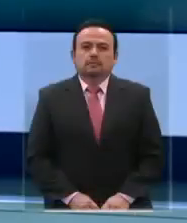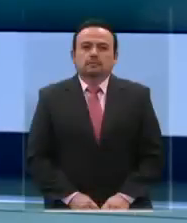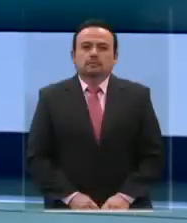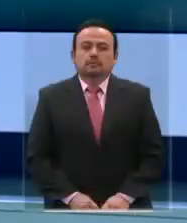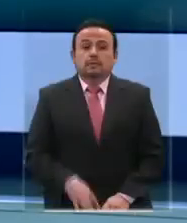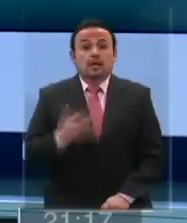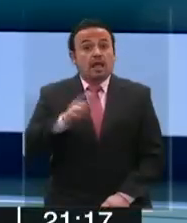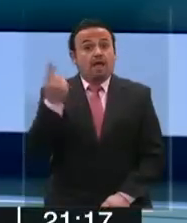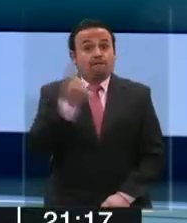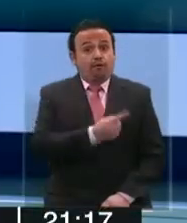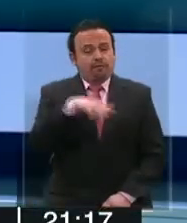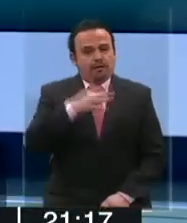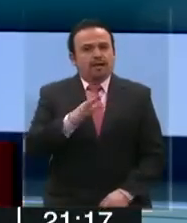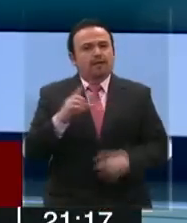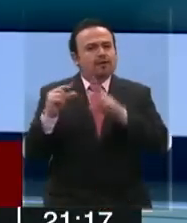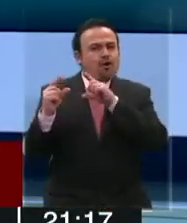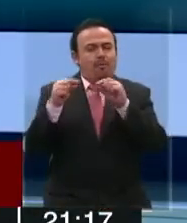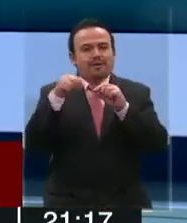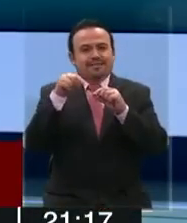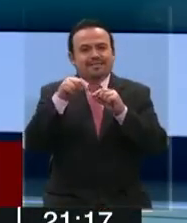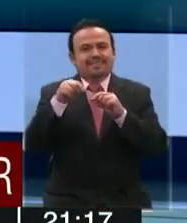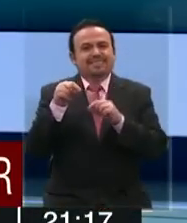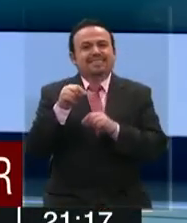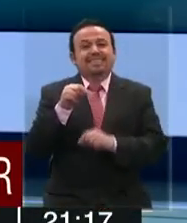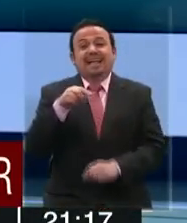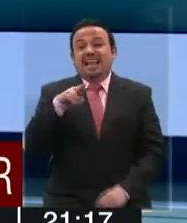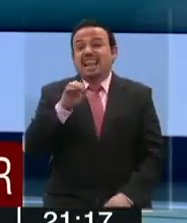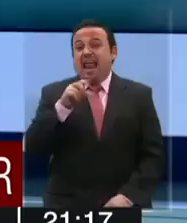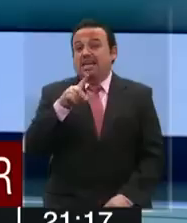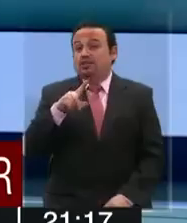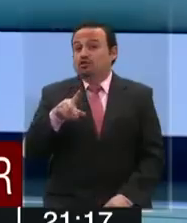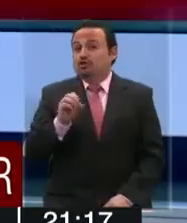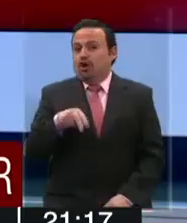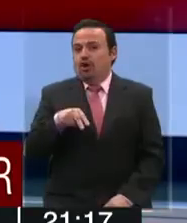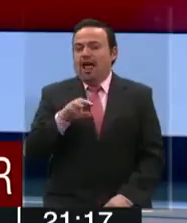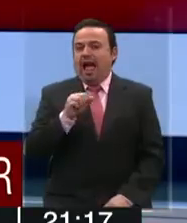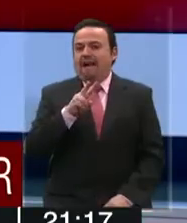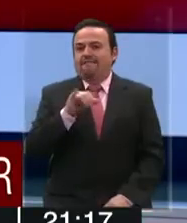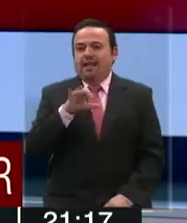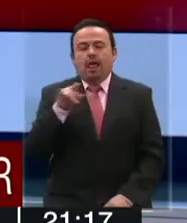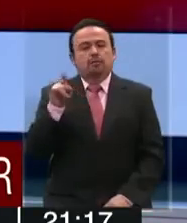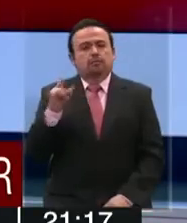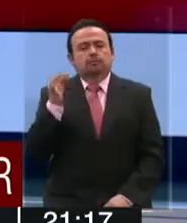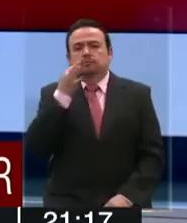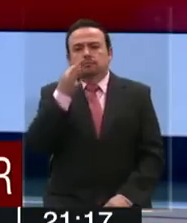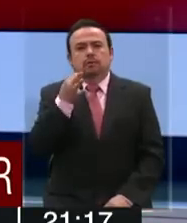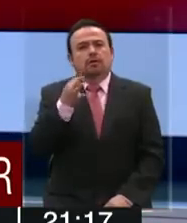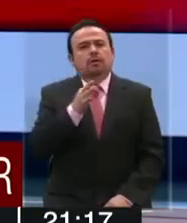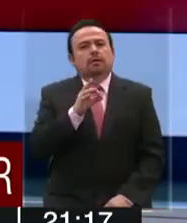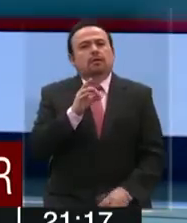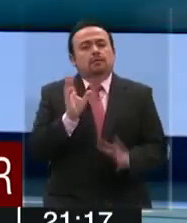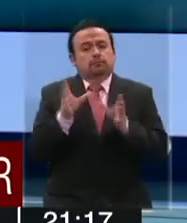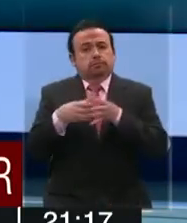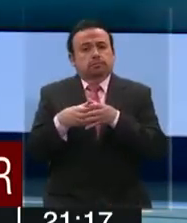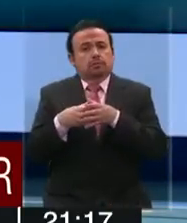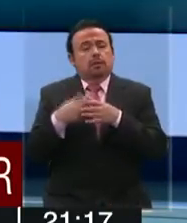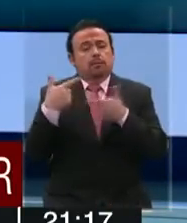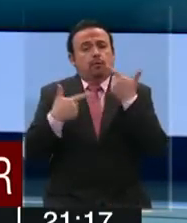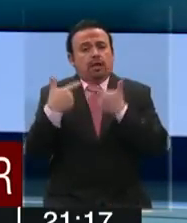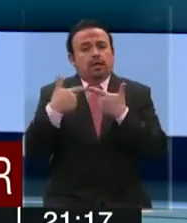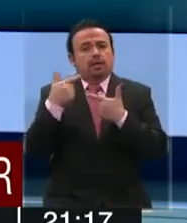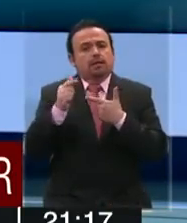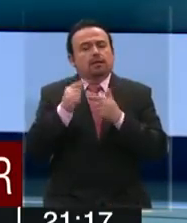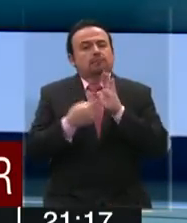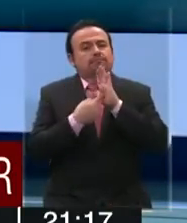ya estamos de regreso para conversar a esta hora en CNN Prime con Nelson Ávila que es El Vocero del partido radical para la candidatura presidencial de Alejandro